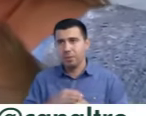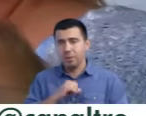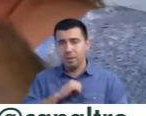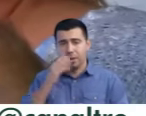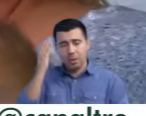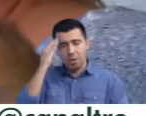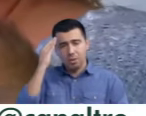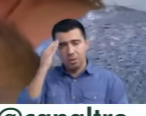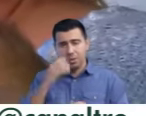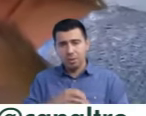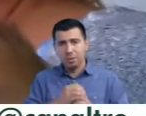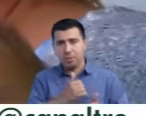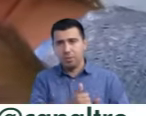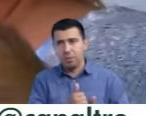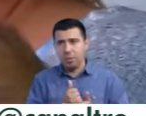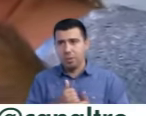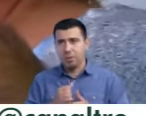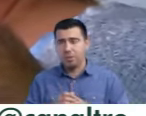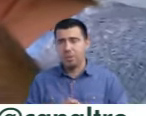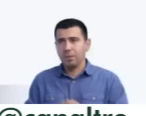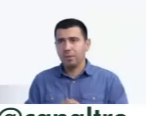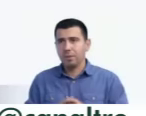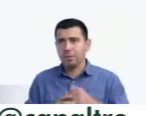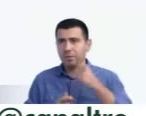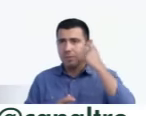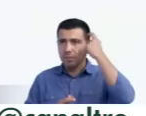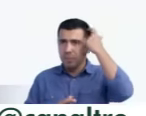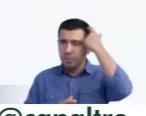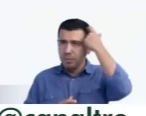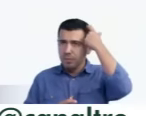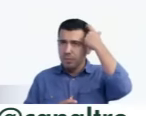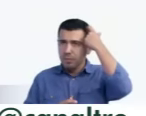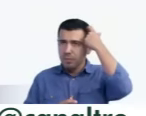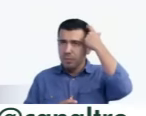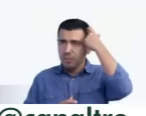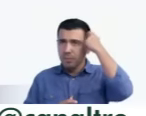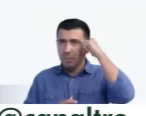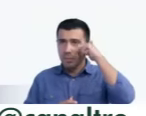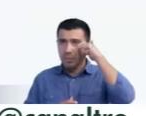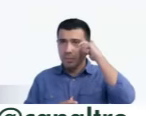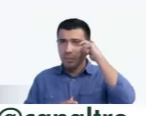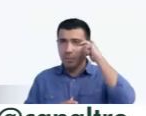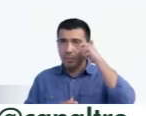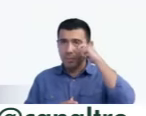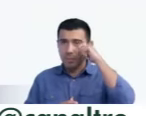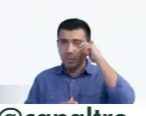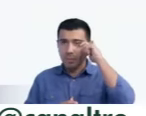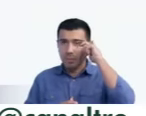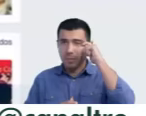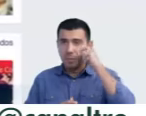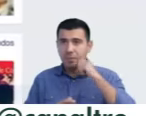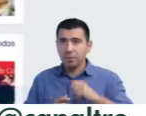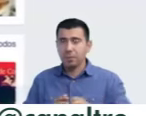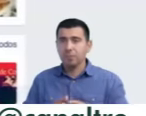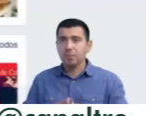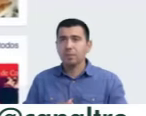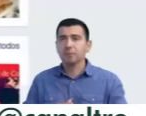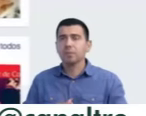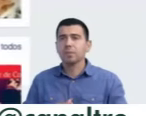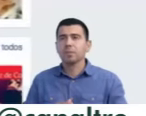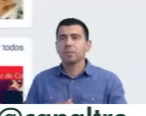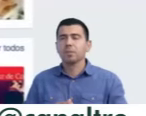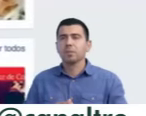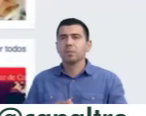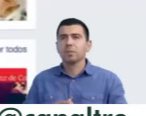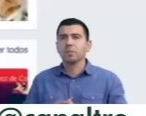puedan ayudar con las cuentas sé un héroe al partir de Twitter y Gabi alma